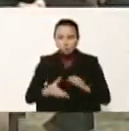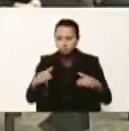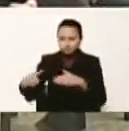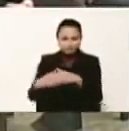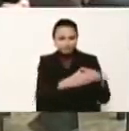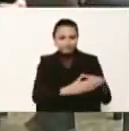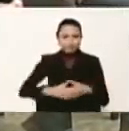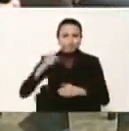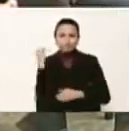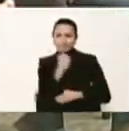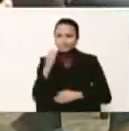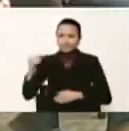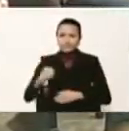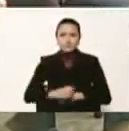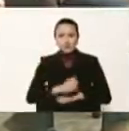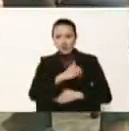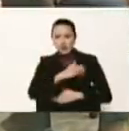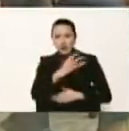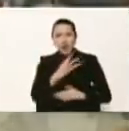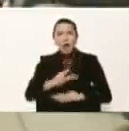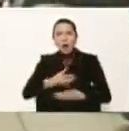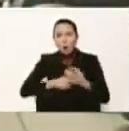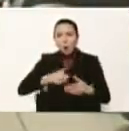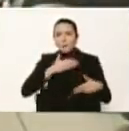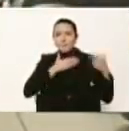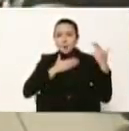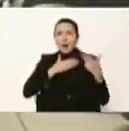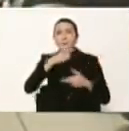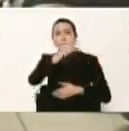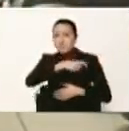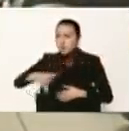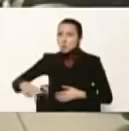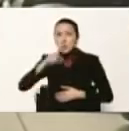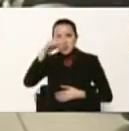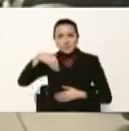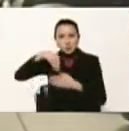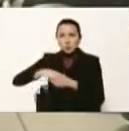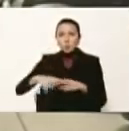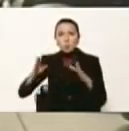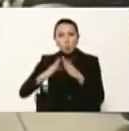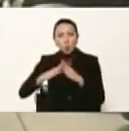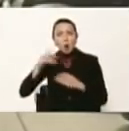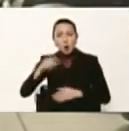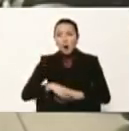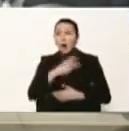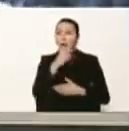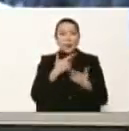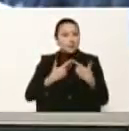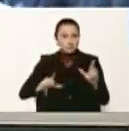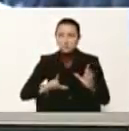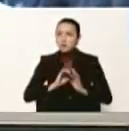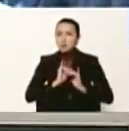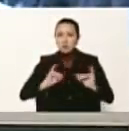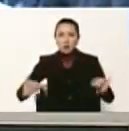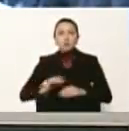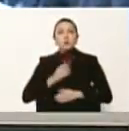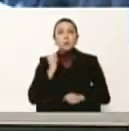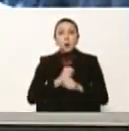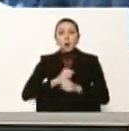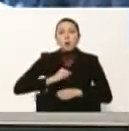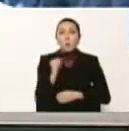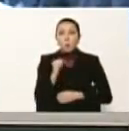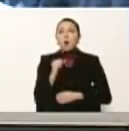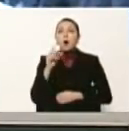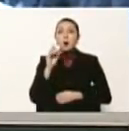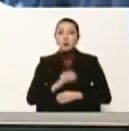asesinos, que tenían secuestrados ciudadanos que ya fueron liberados en la operación Gran Cacique, Indio Guaycaipuro.